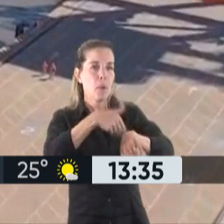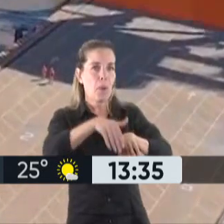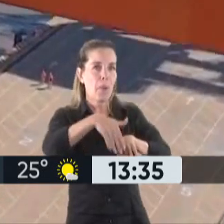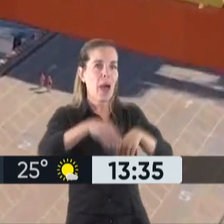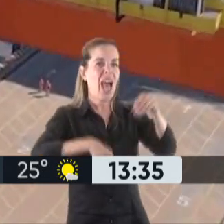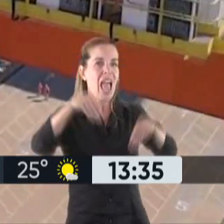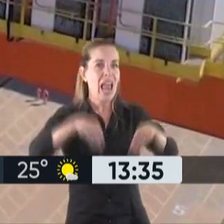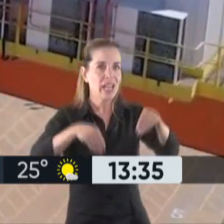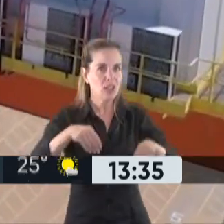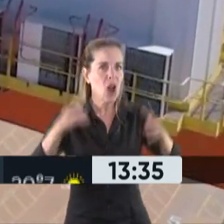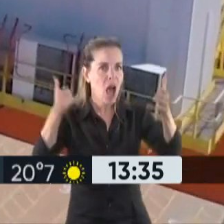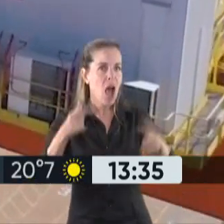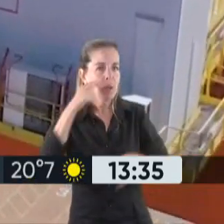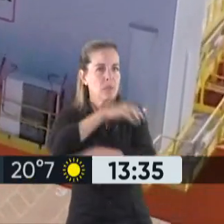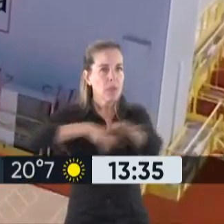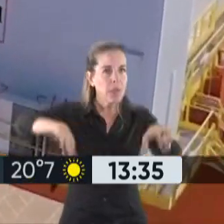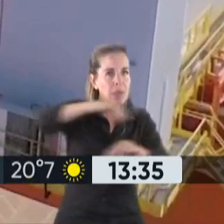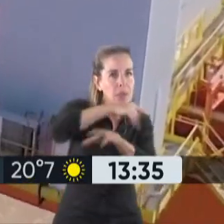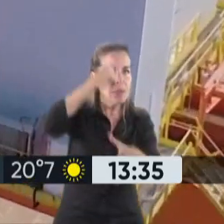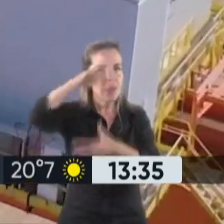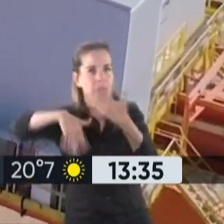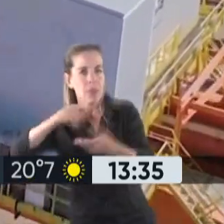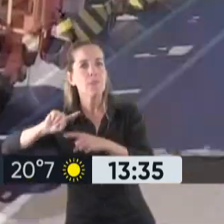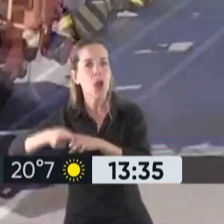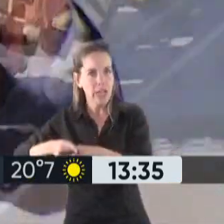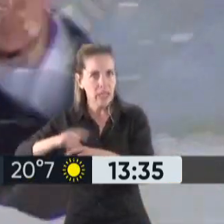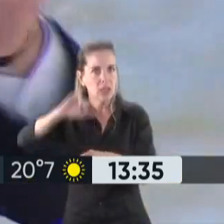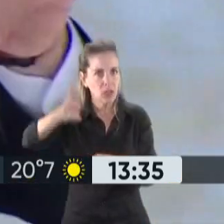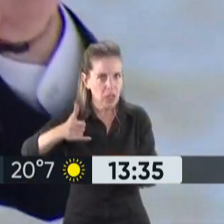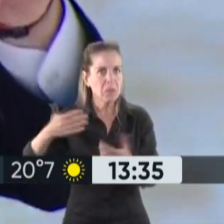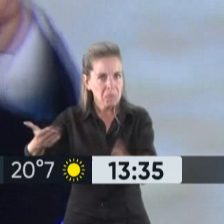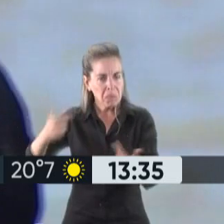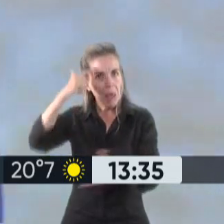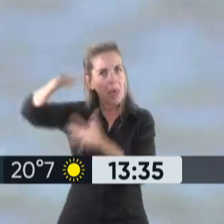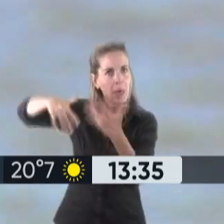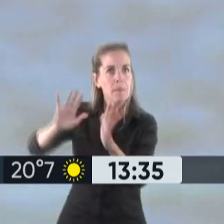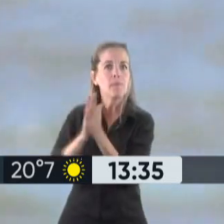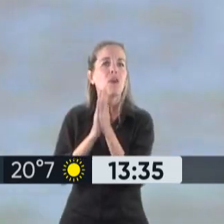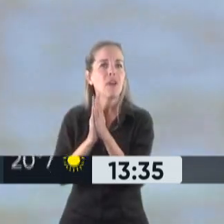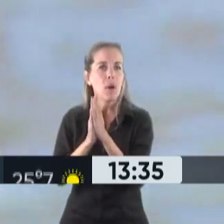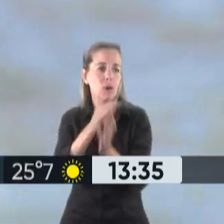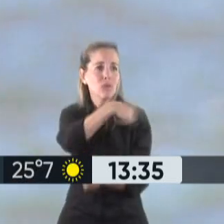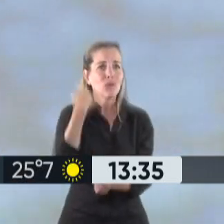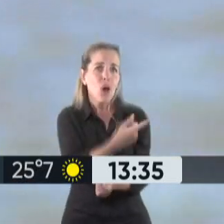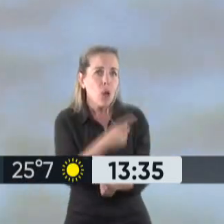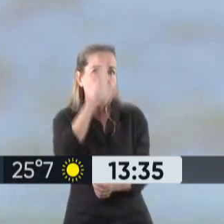elecciones y hay mucho barullo en la política, que haya todo el barullo que quiera haber, Pero por favor nunca nos